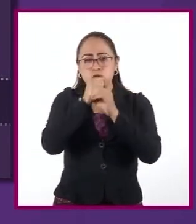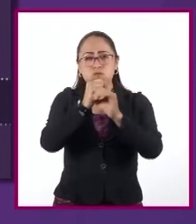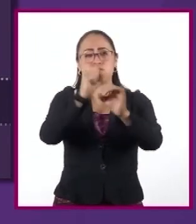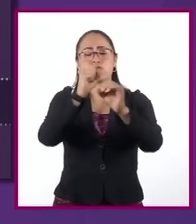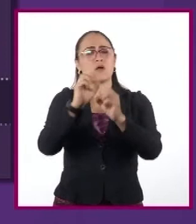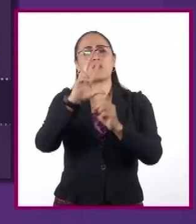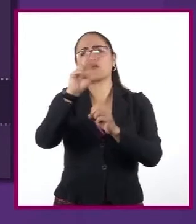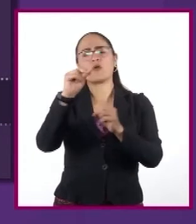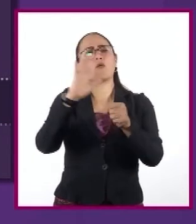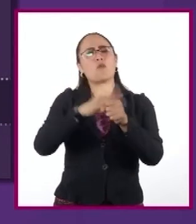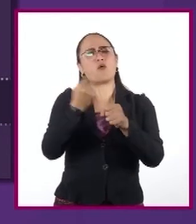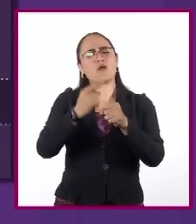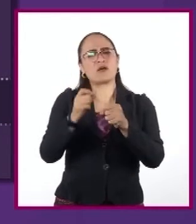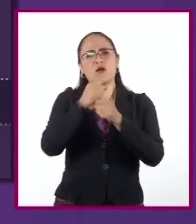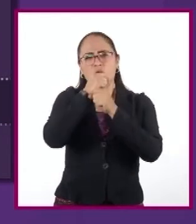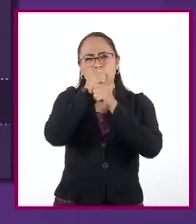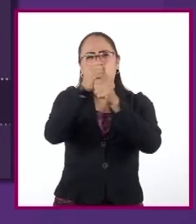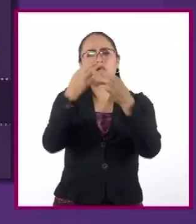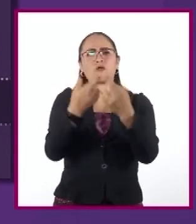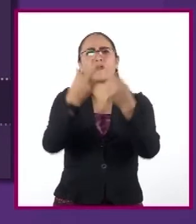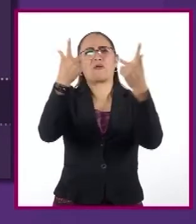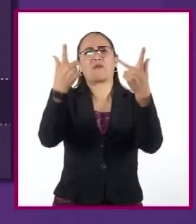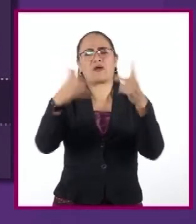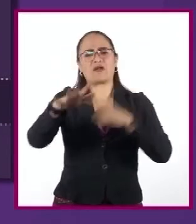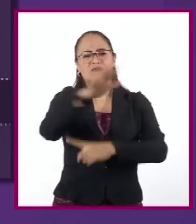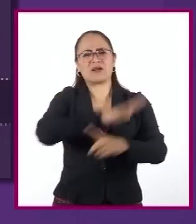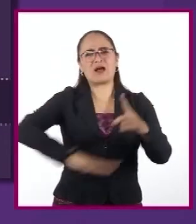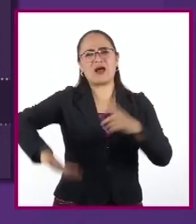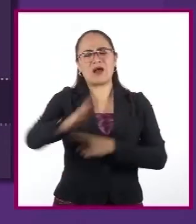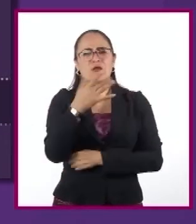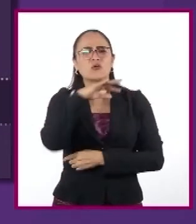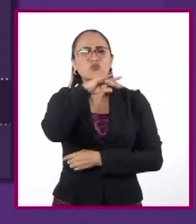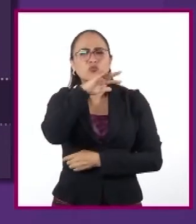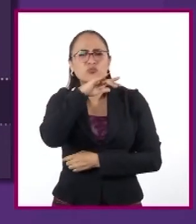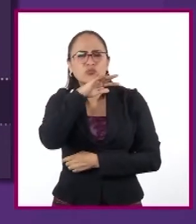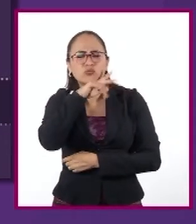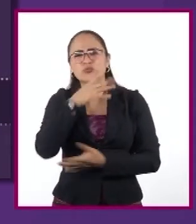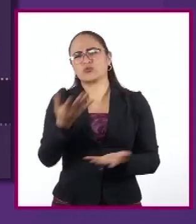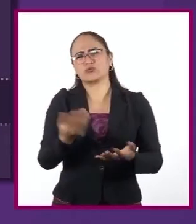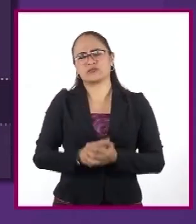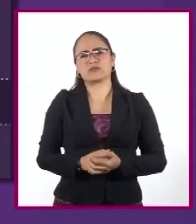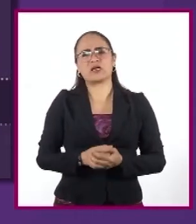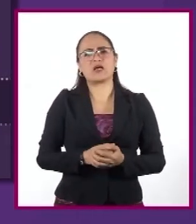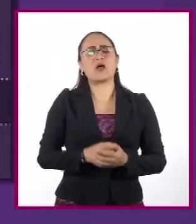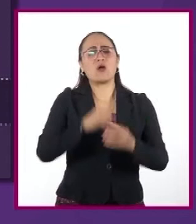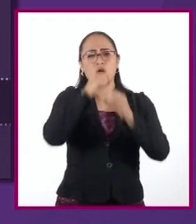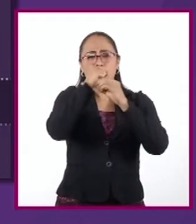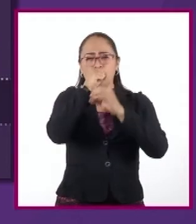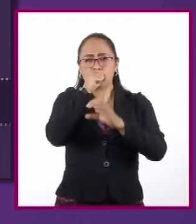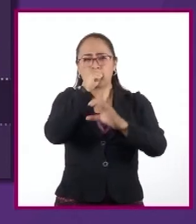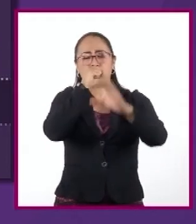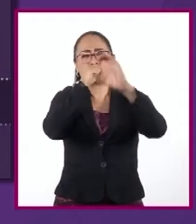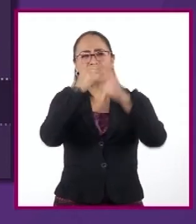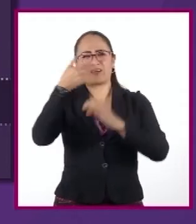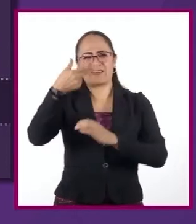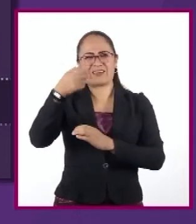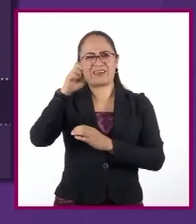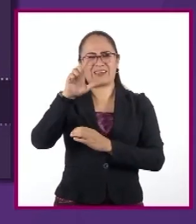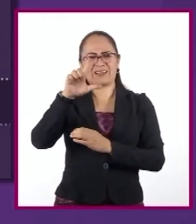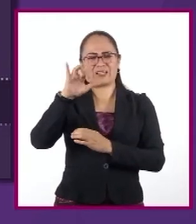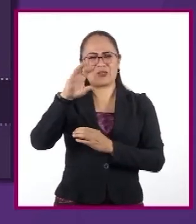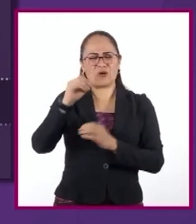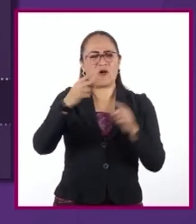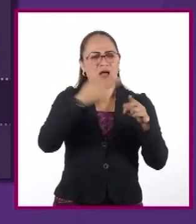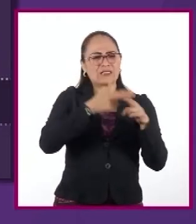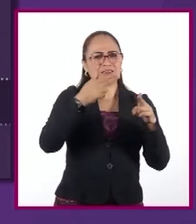plástico contamina el medio ambiente. Un globo con helio puede recorrer hasta 3.000 kilómetros, lo que